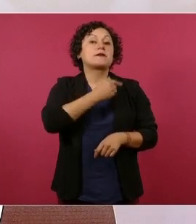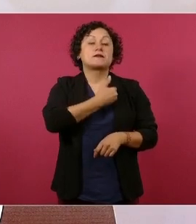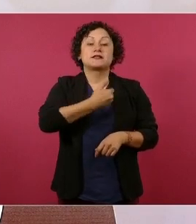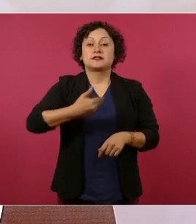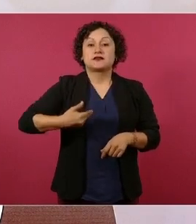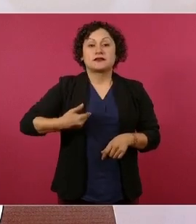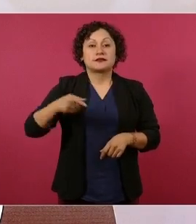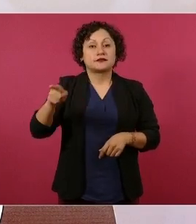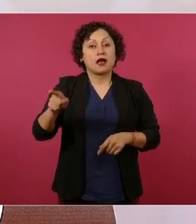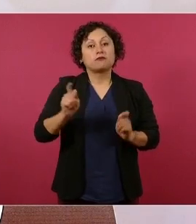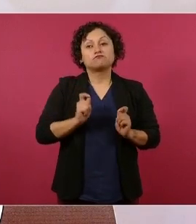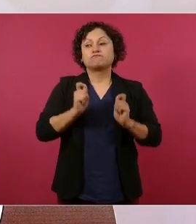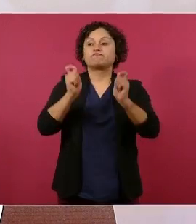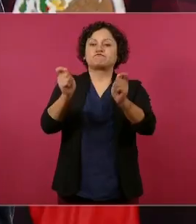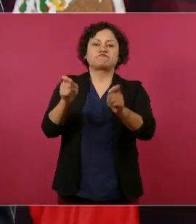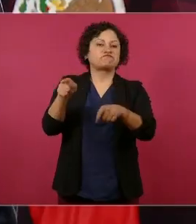electa